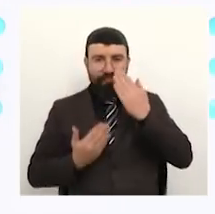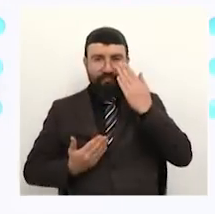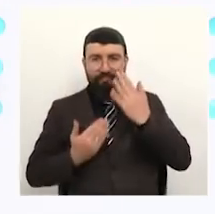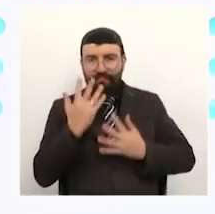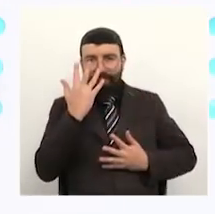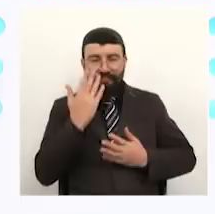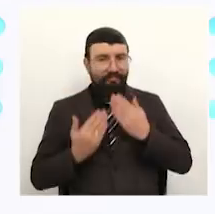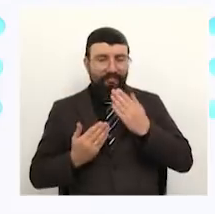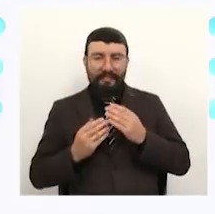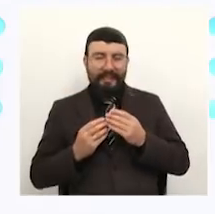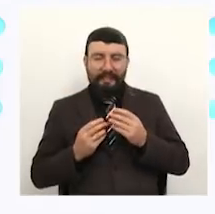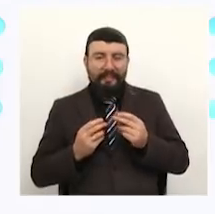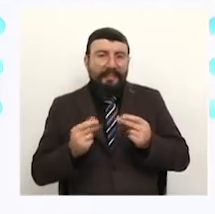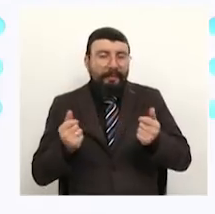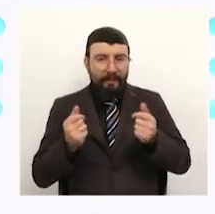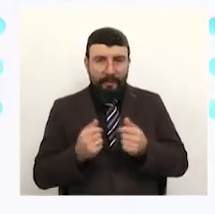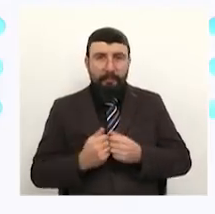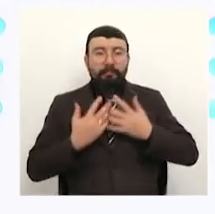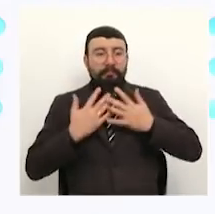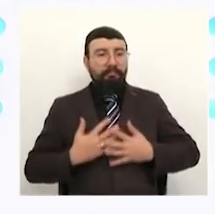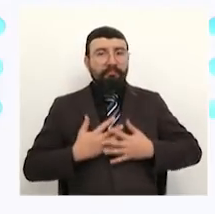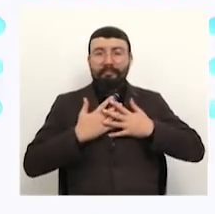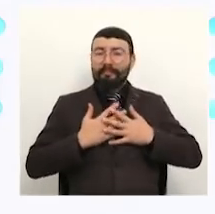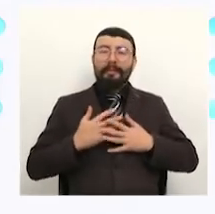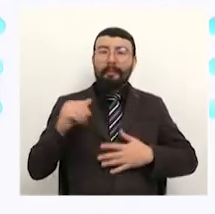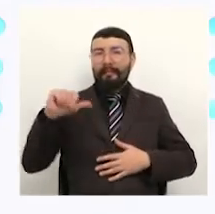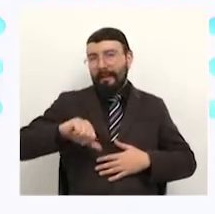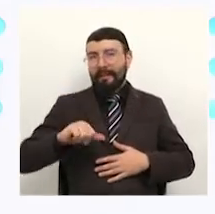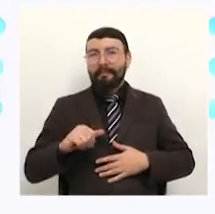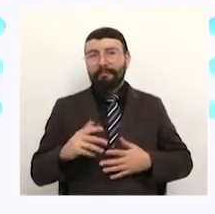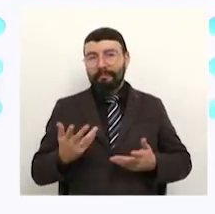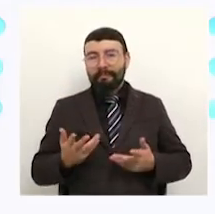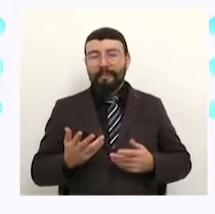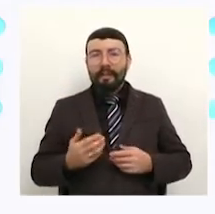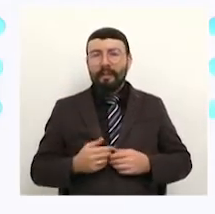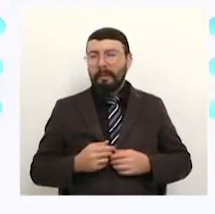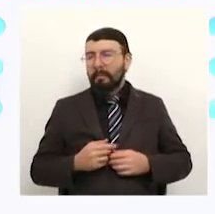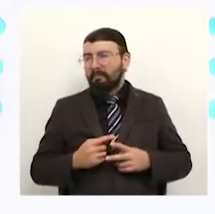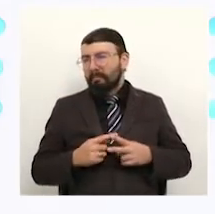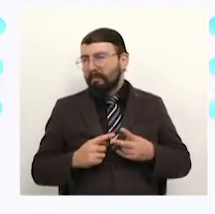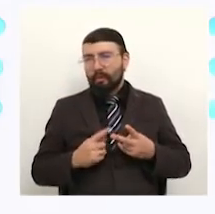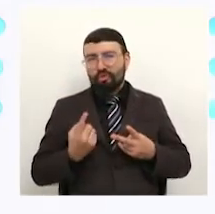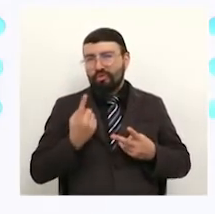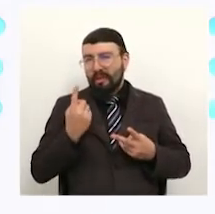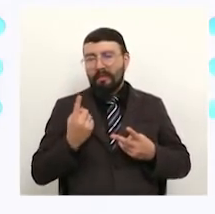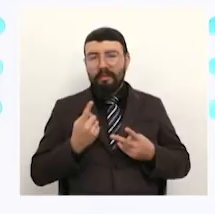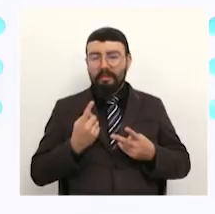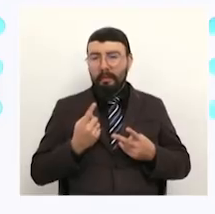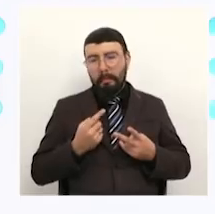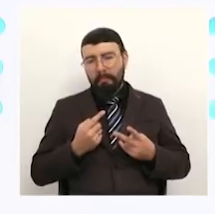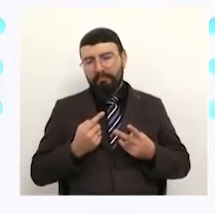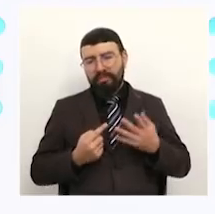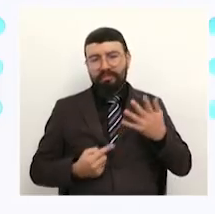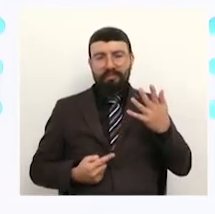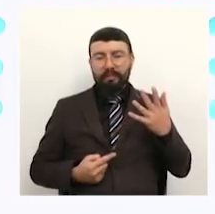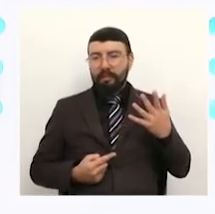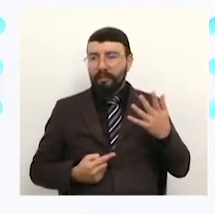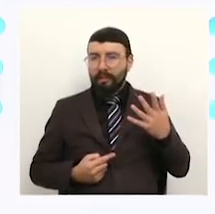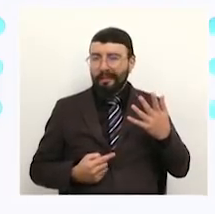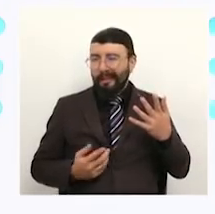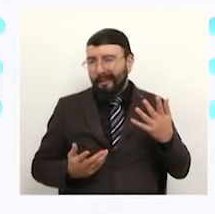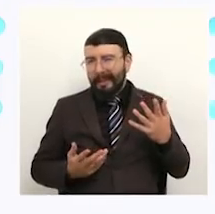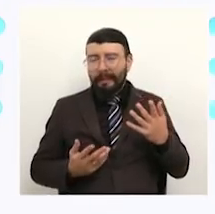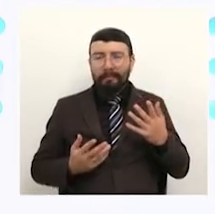rápido realmente estas son las dos manifestaciones pulmonares de la ansiedad del resto ya hay un sinnúmero de patologías digamos que tienen que ver con